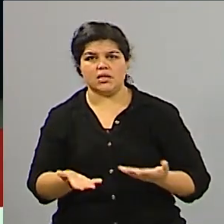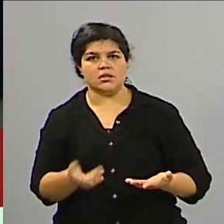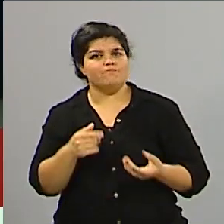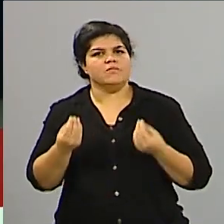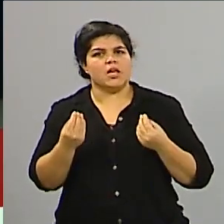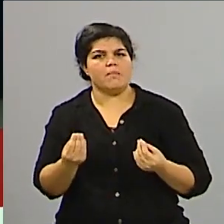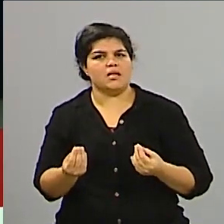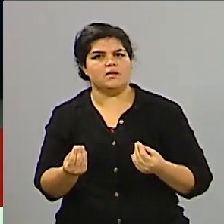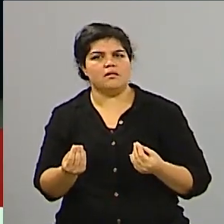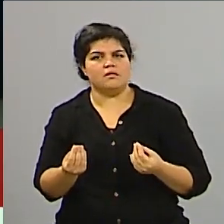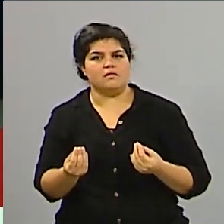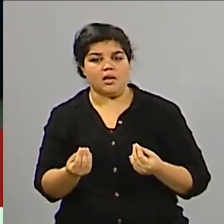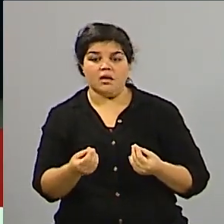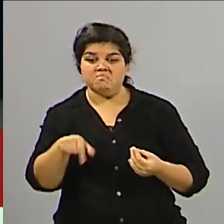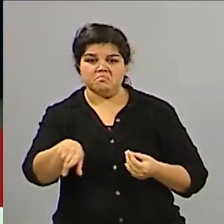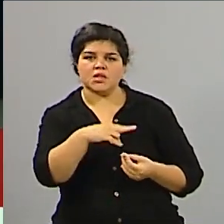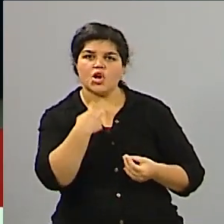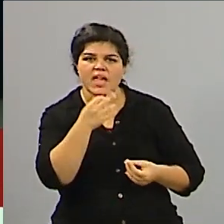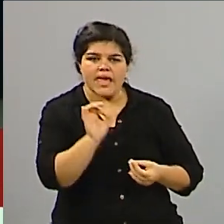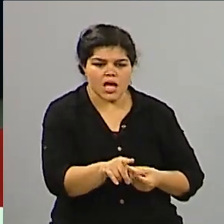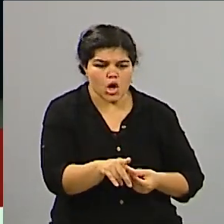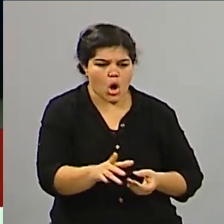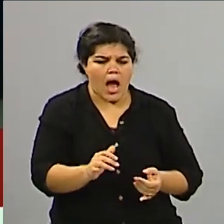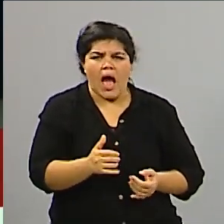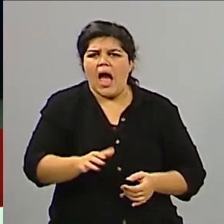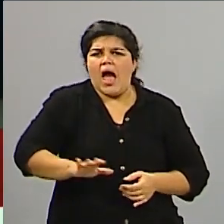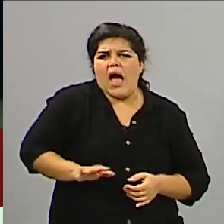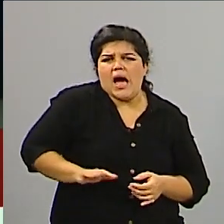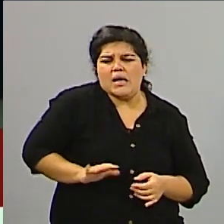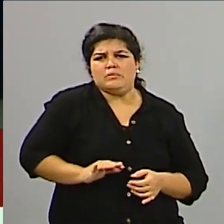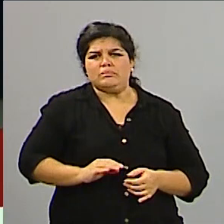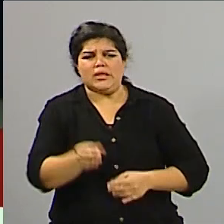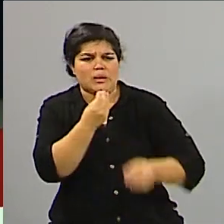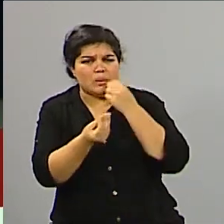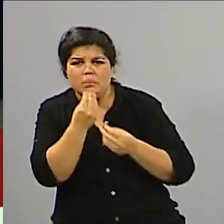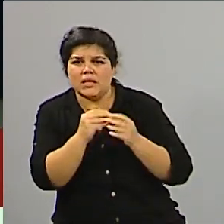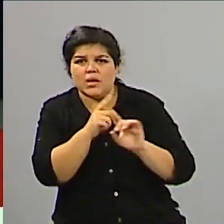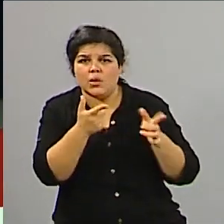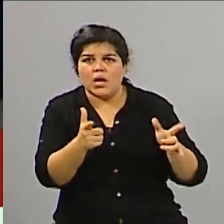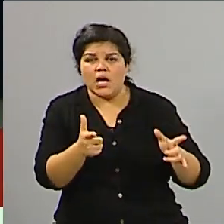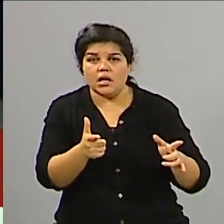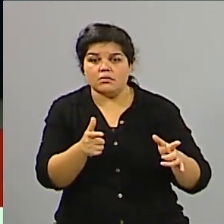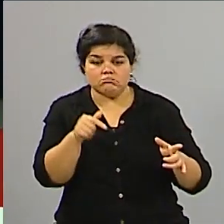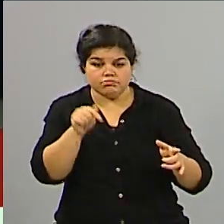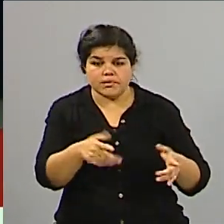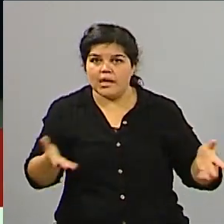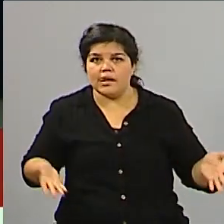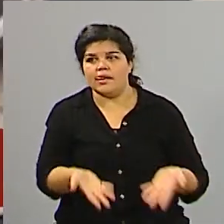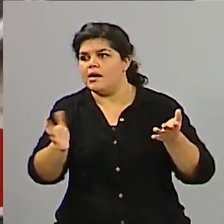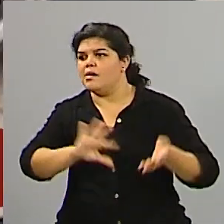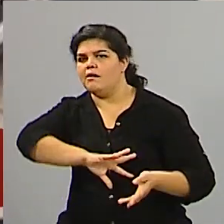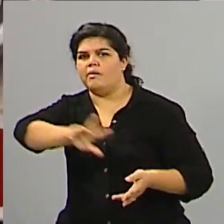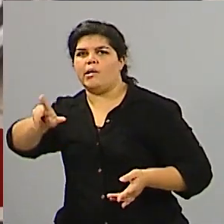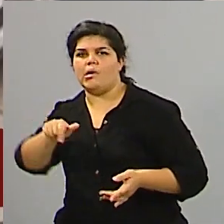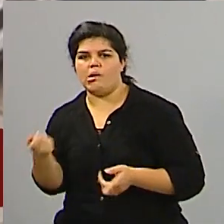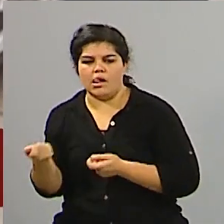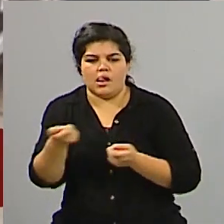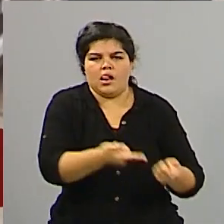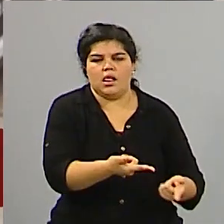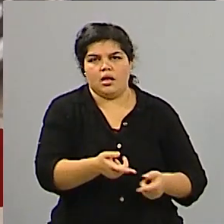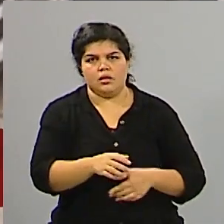¿cuál era lo mejor que le podía dejar el padre al hijo? Todos decían la educación. ¿Qué dicen los jóvenes? La doble ciudadanía, poderse